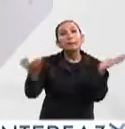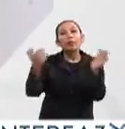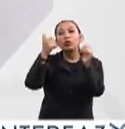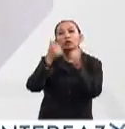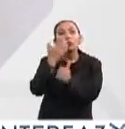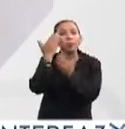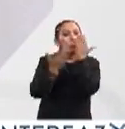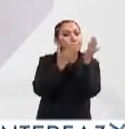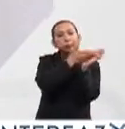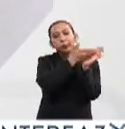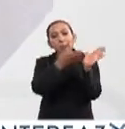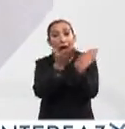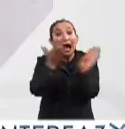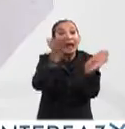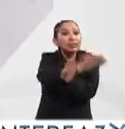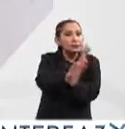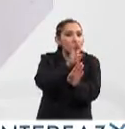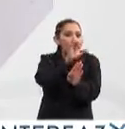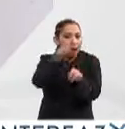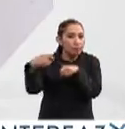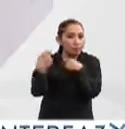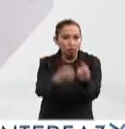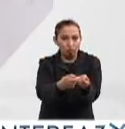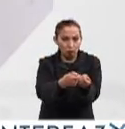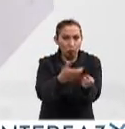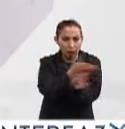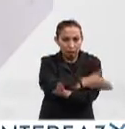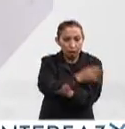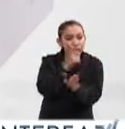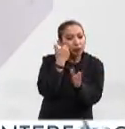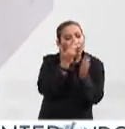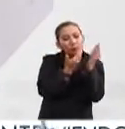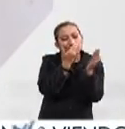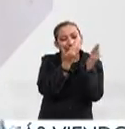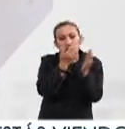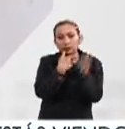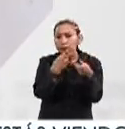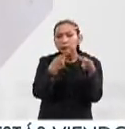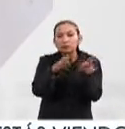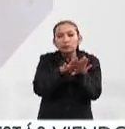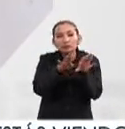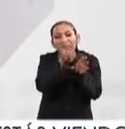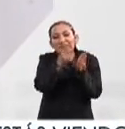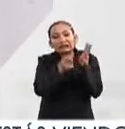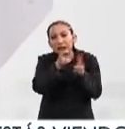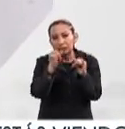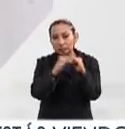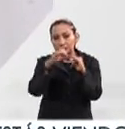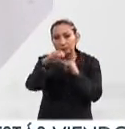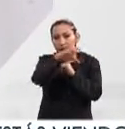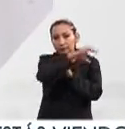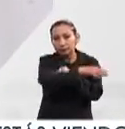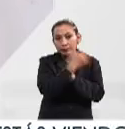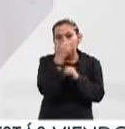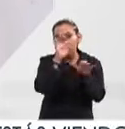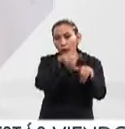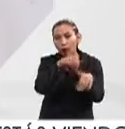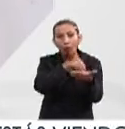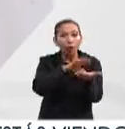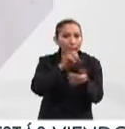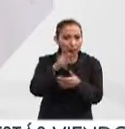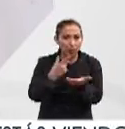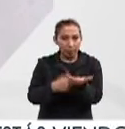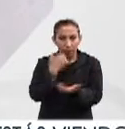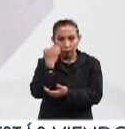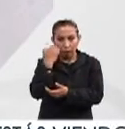estuviste preparándote antes de que te dijeran sí? ¿Y cómo fue esta preparación? ¿En qué instituciones te inscribiste o fue